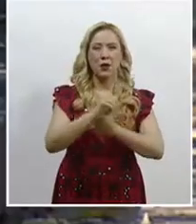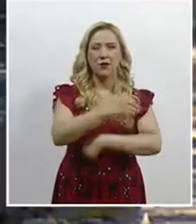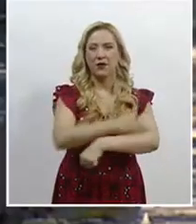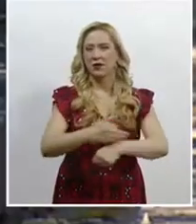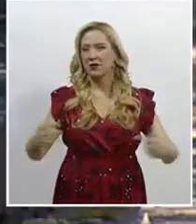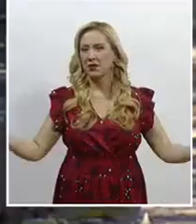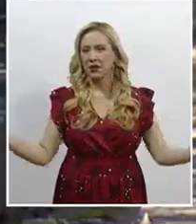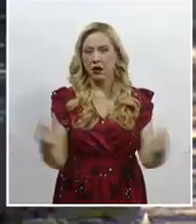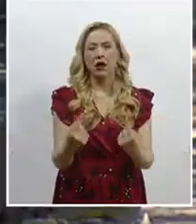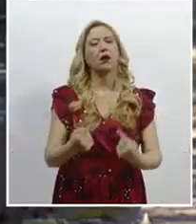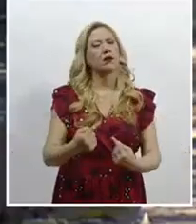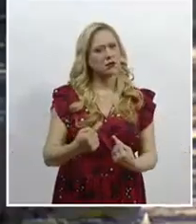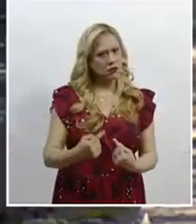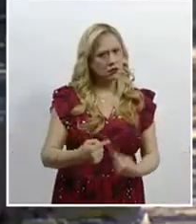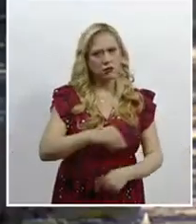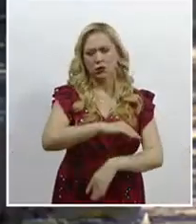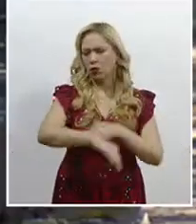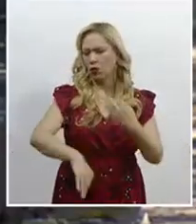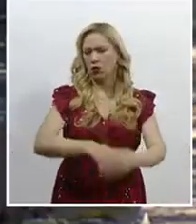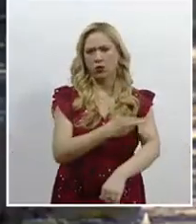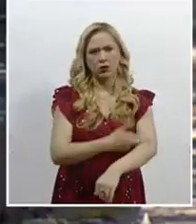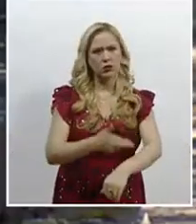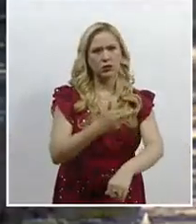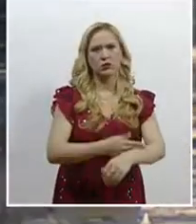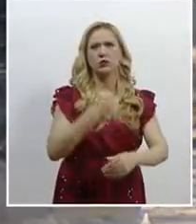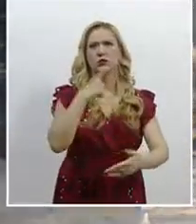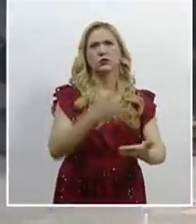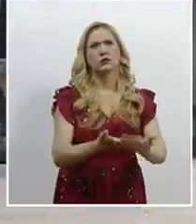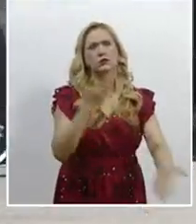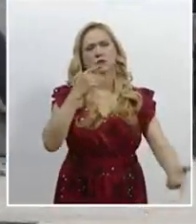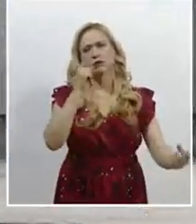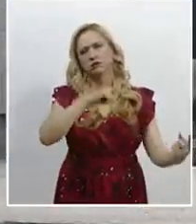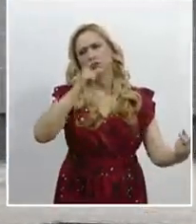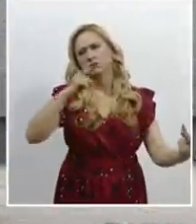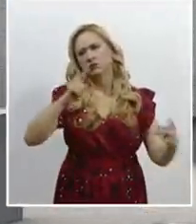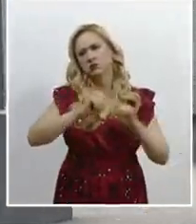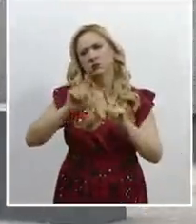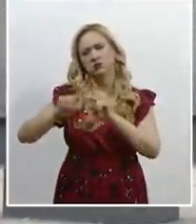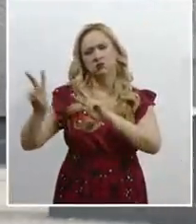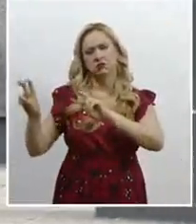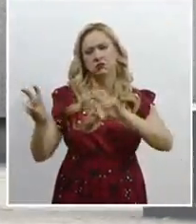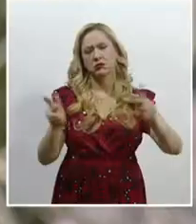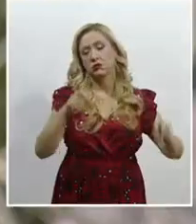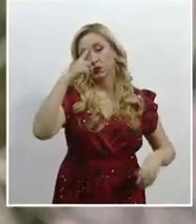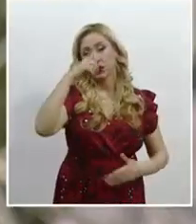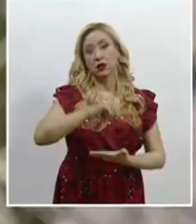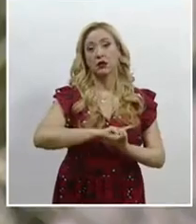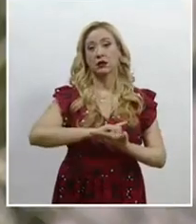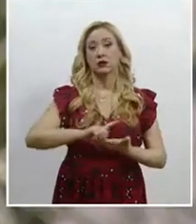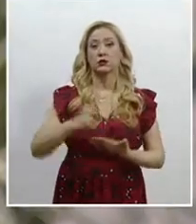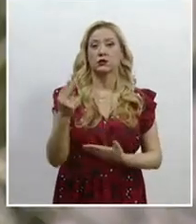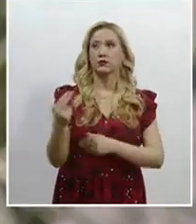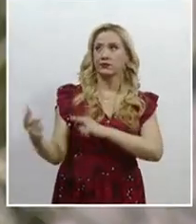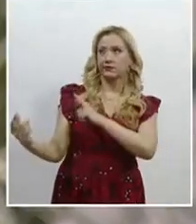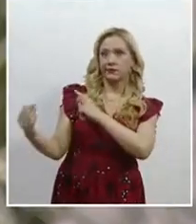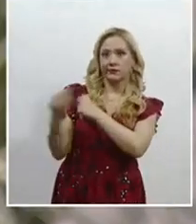extienda a todo tipo de procedimiento judicial, con el fin de favorecer el ejercicio efectivo del derecho a una defensa